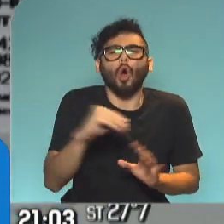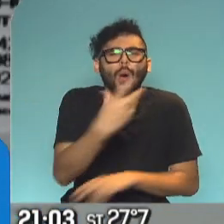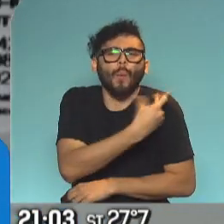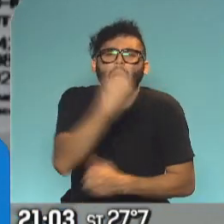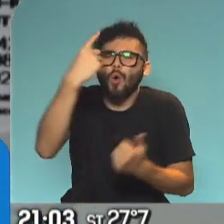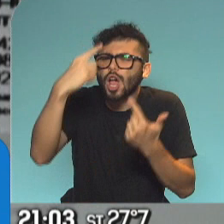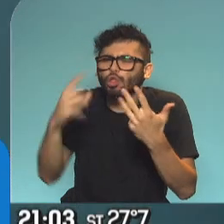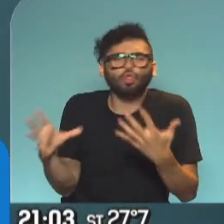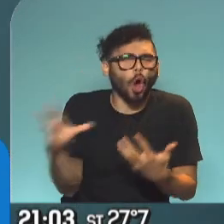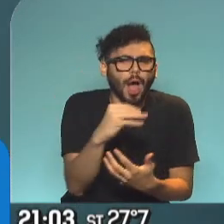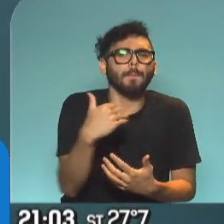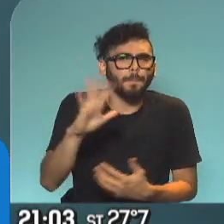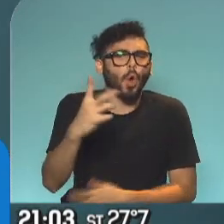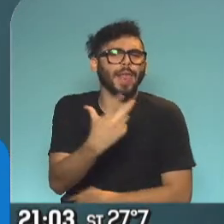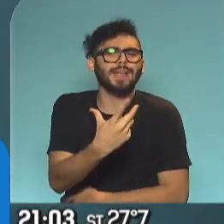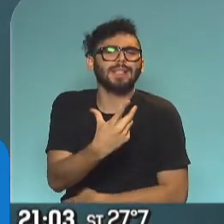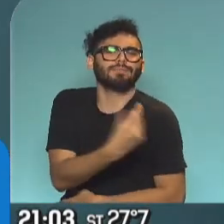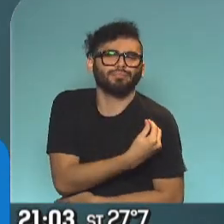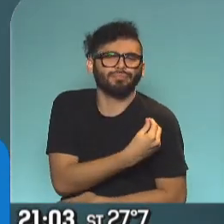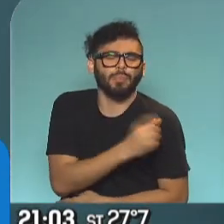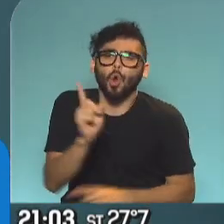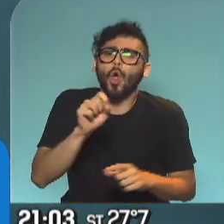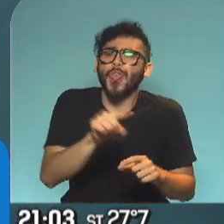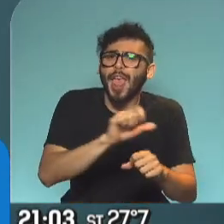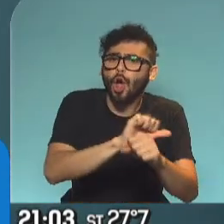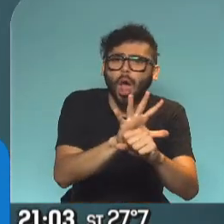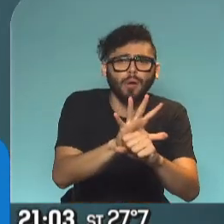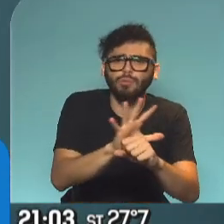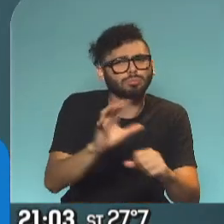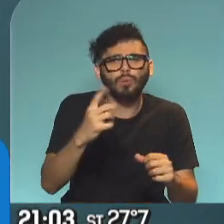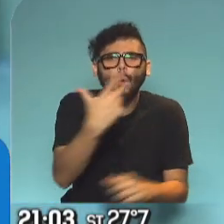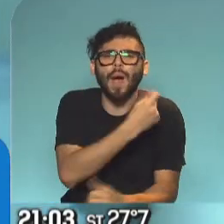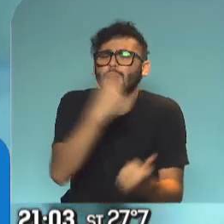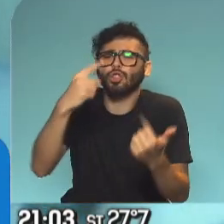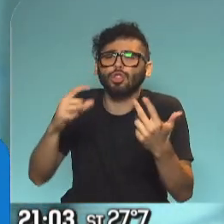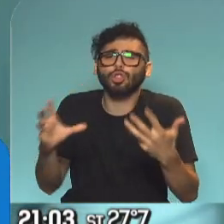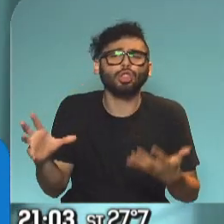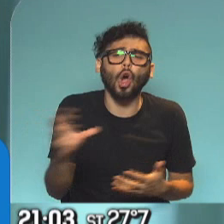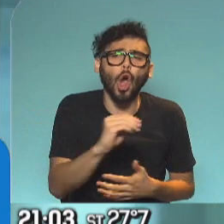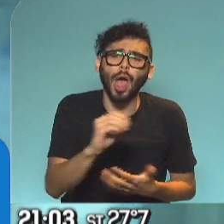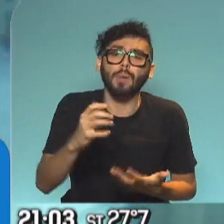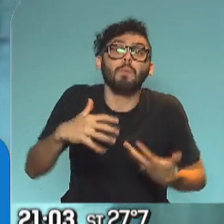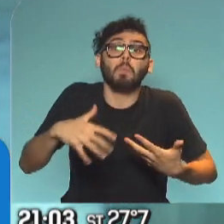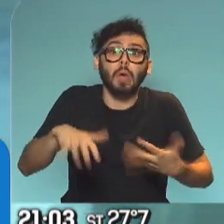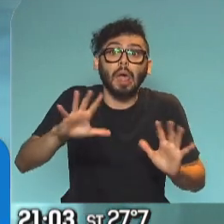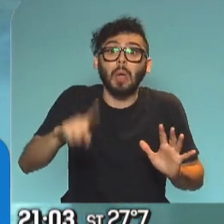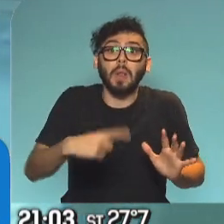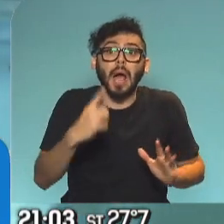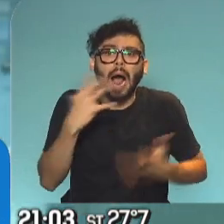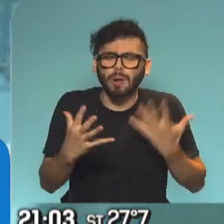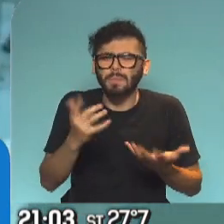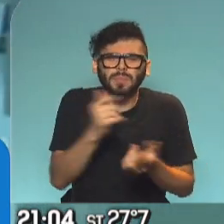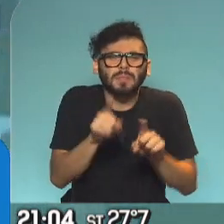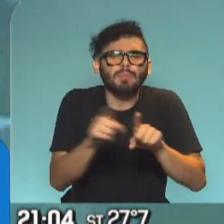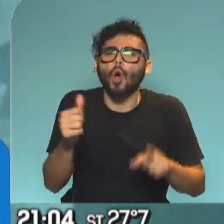efectos adversos, igual que todos los remedios que uno toma. Puede, para cualquier patología le pueden